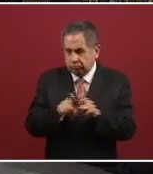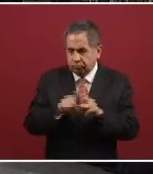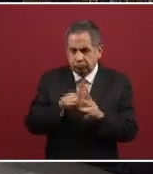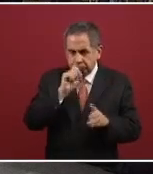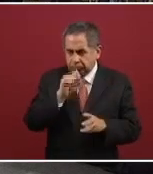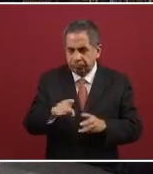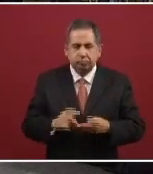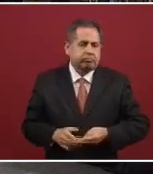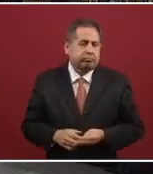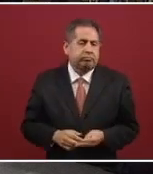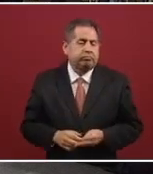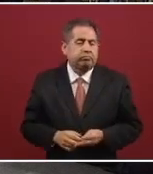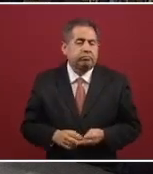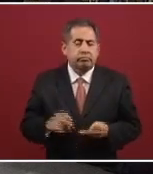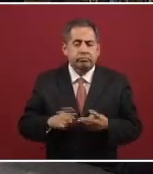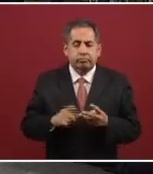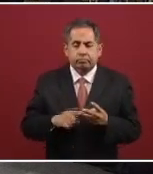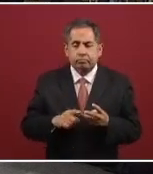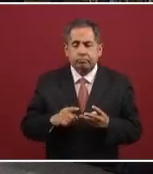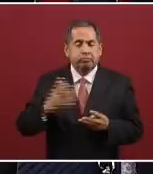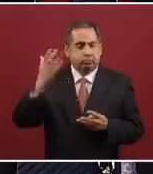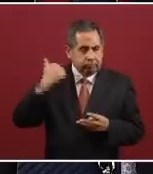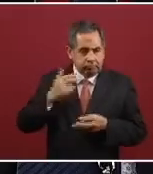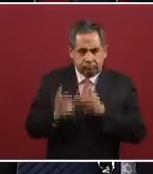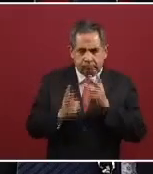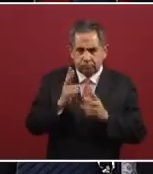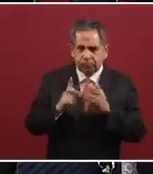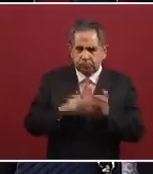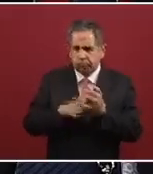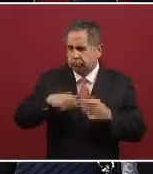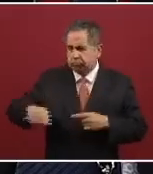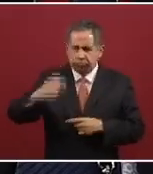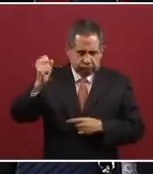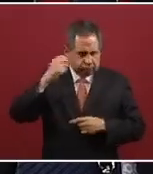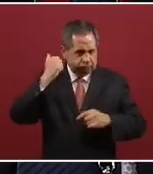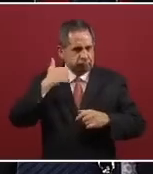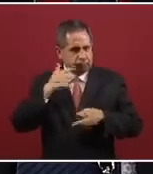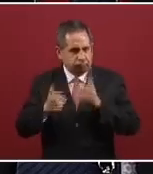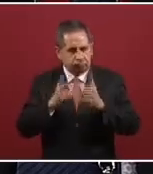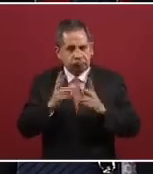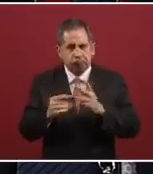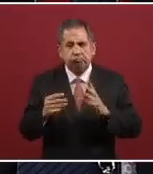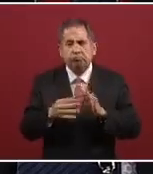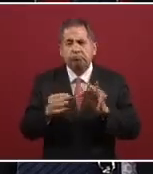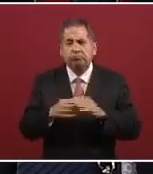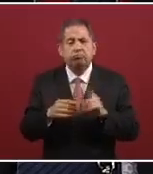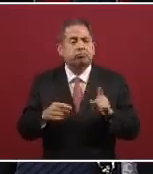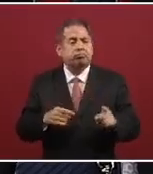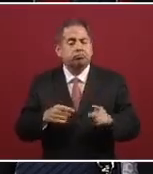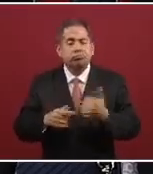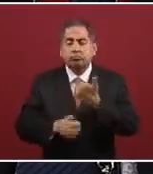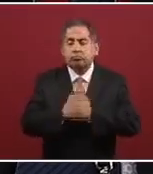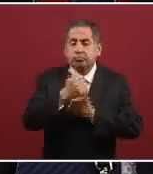mismo asunto, es algo que ya habíamos platicado aquí, incluso en la conferencia, de que se estaba